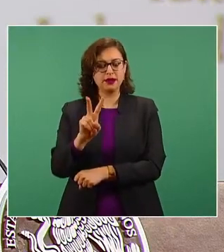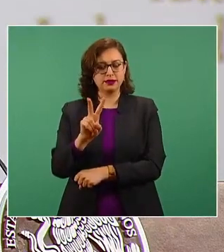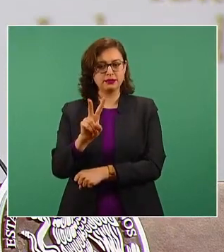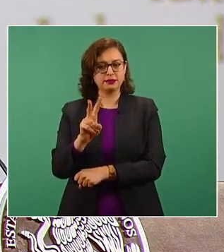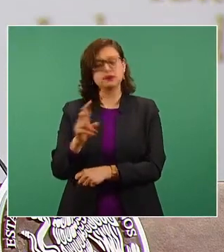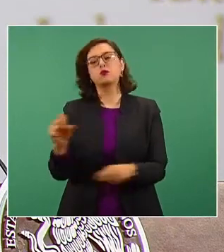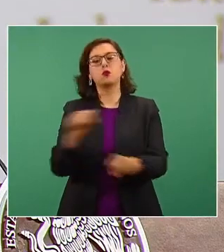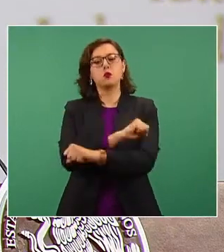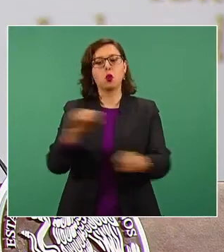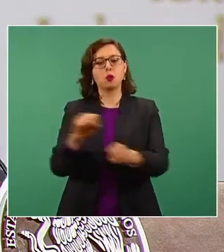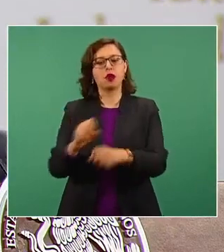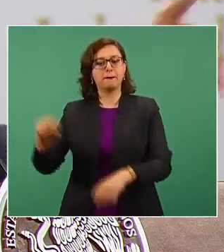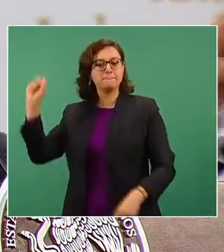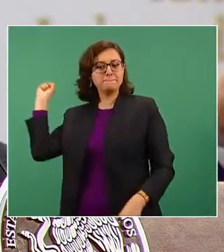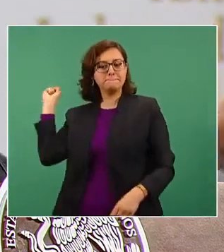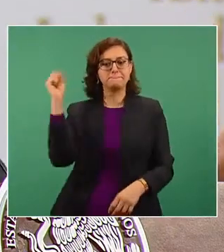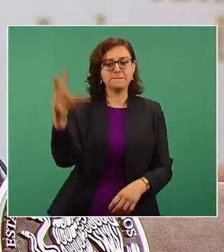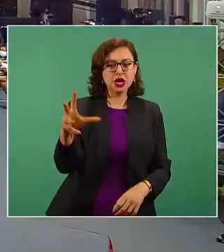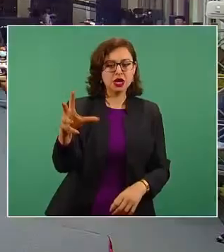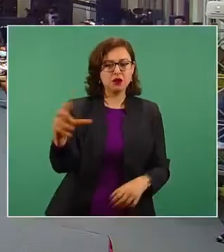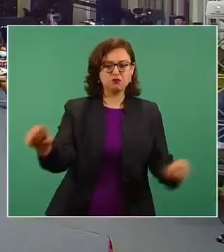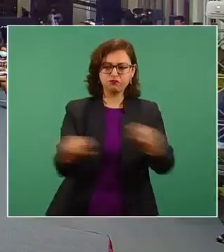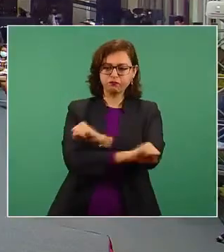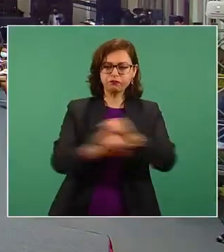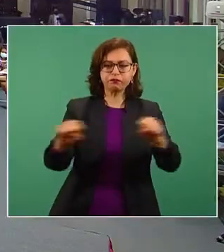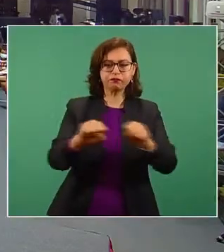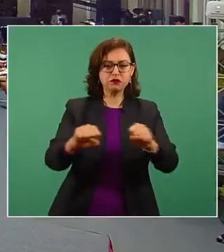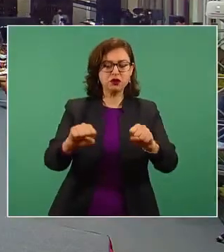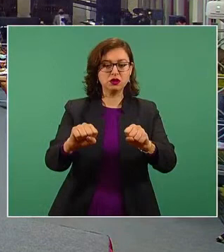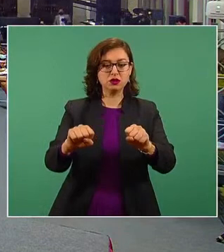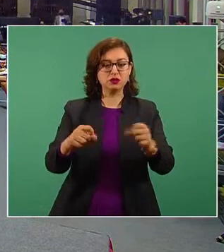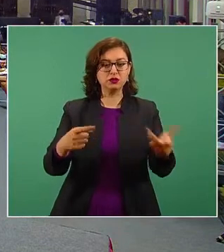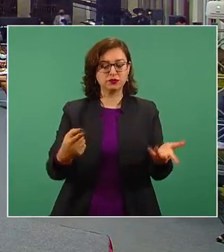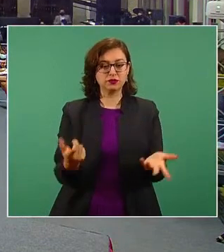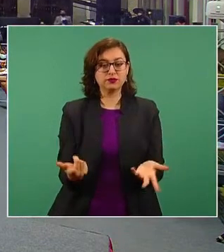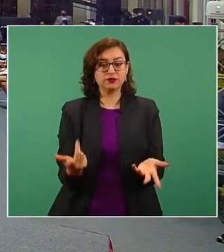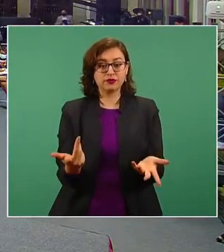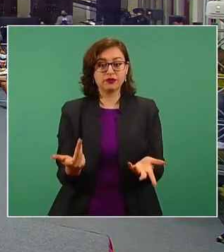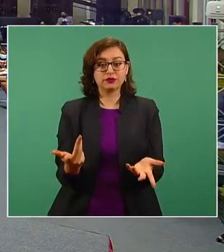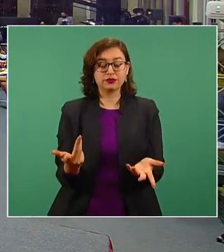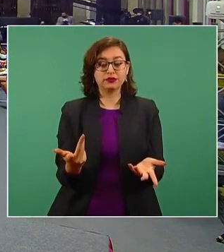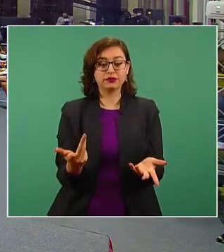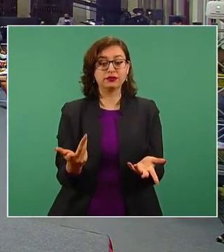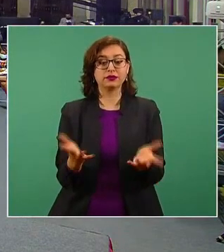pasada. Es que esto que ya muchos